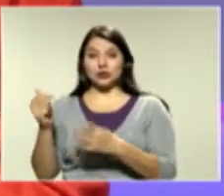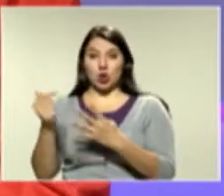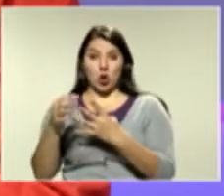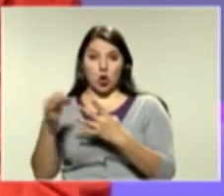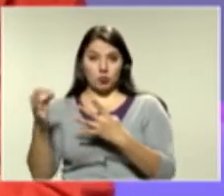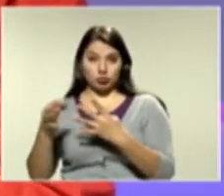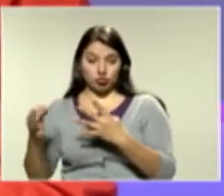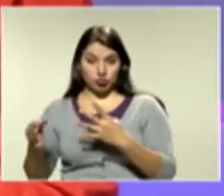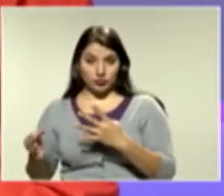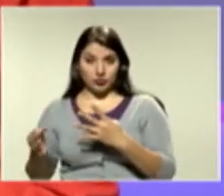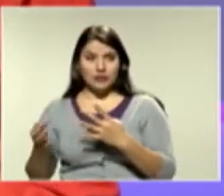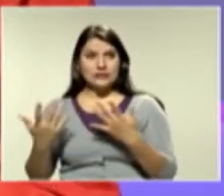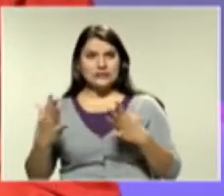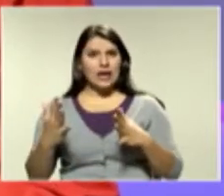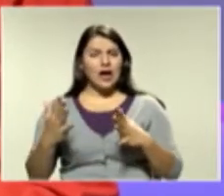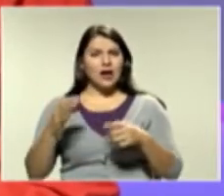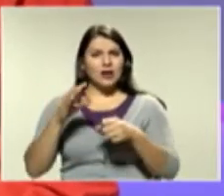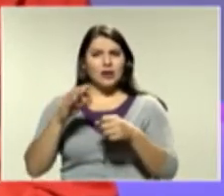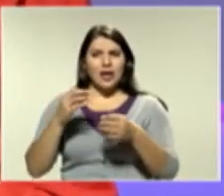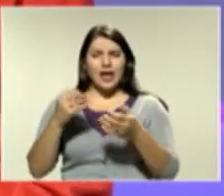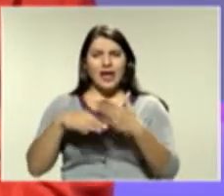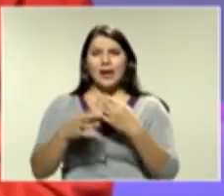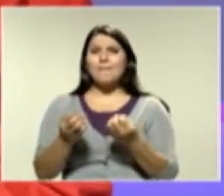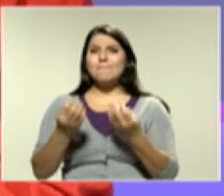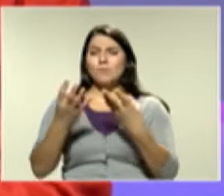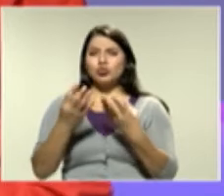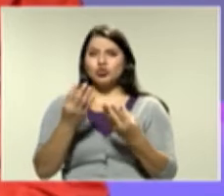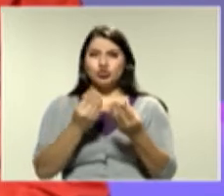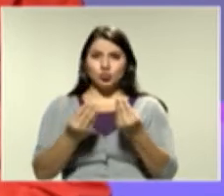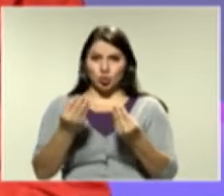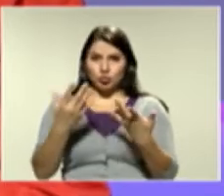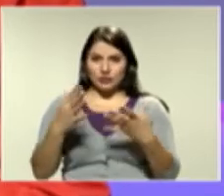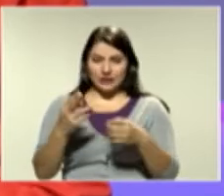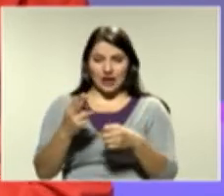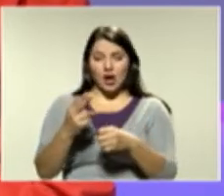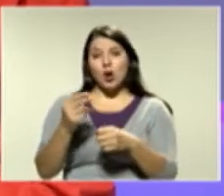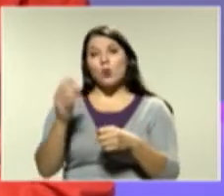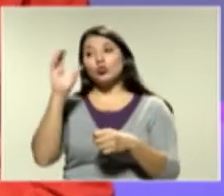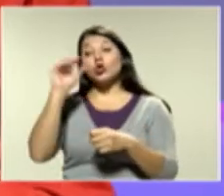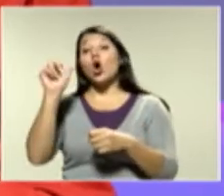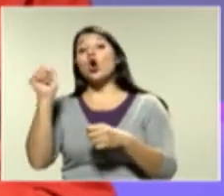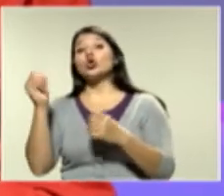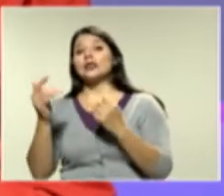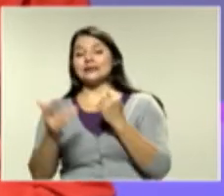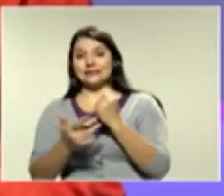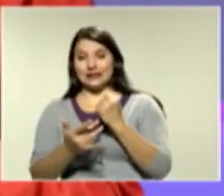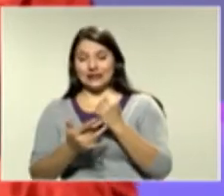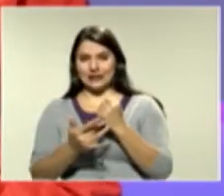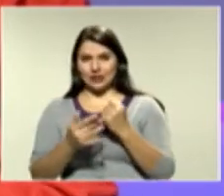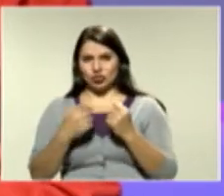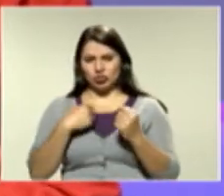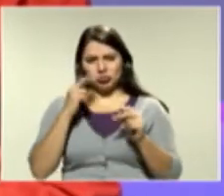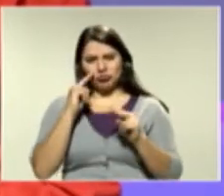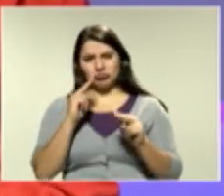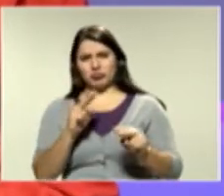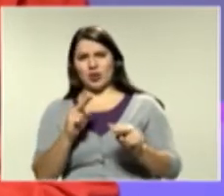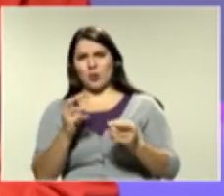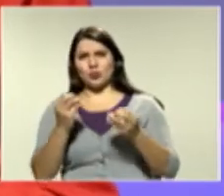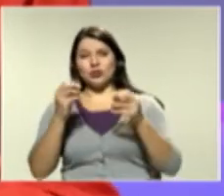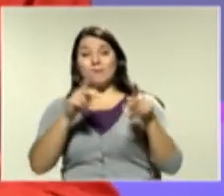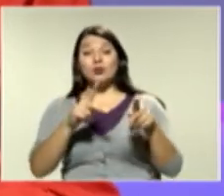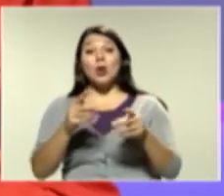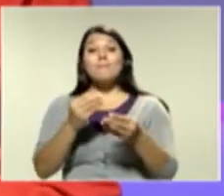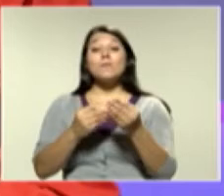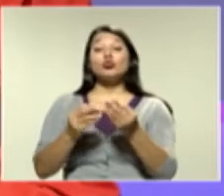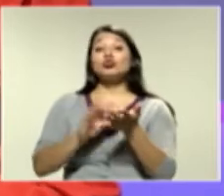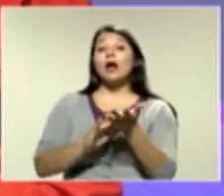se están dando en muchos cultivos, en cultivos industriales. A mí me llamó mucho la atención lo que están haciendo muchos arroceros o meloneros